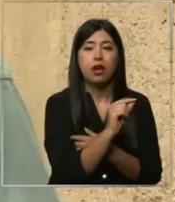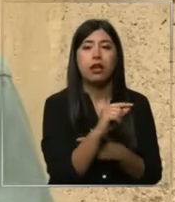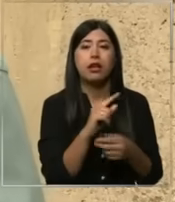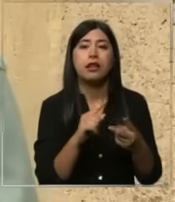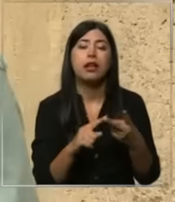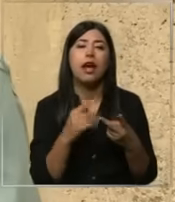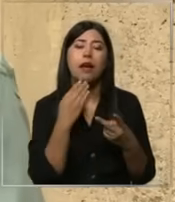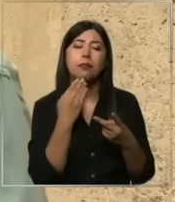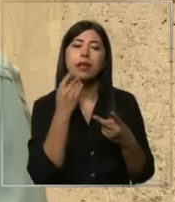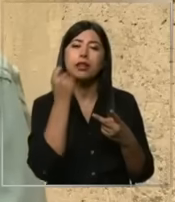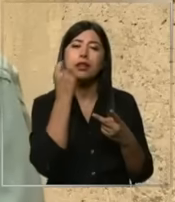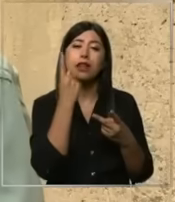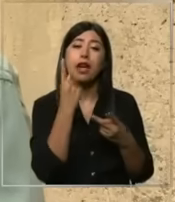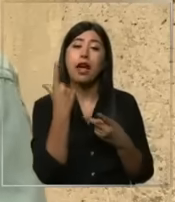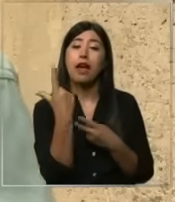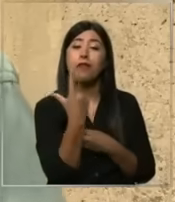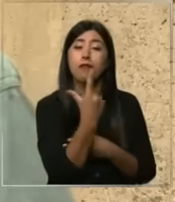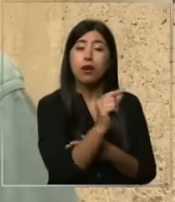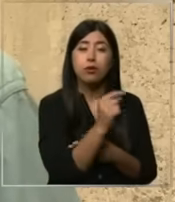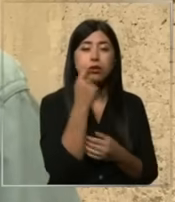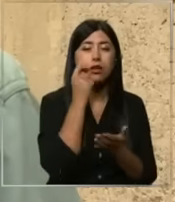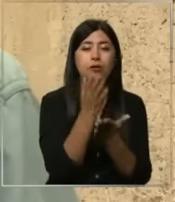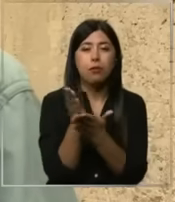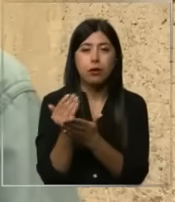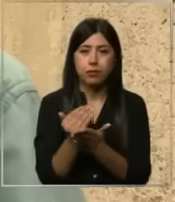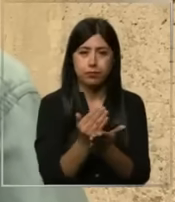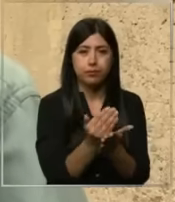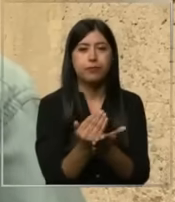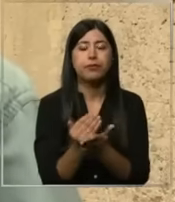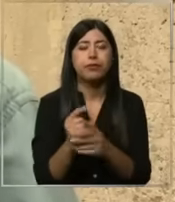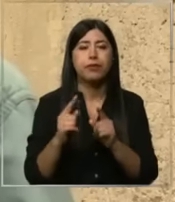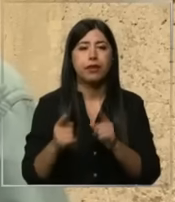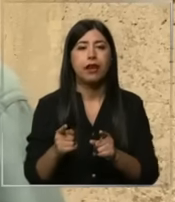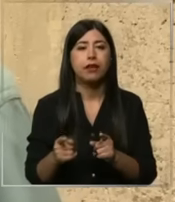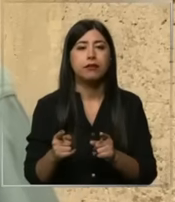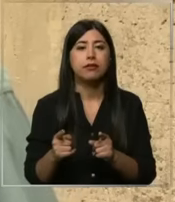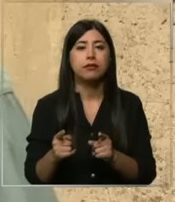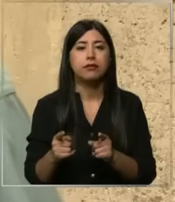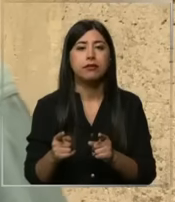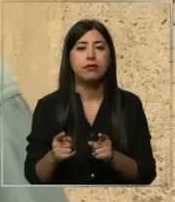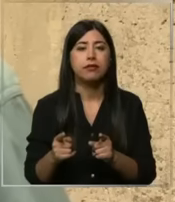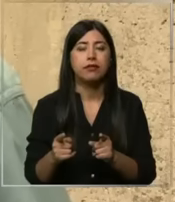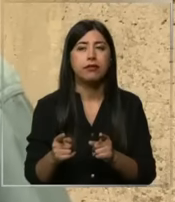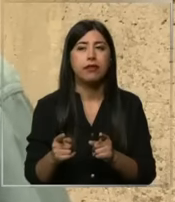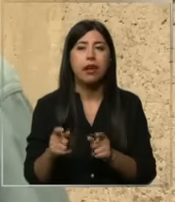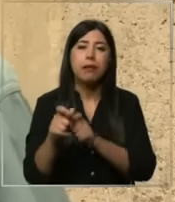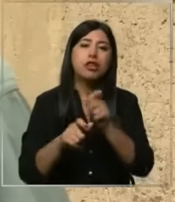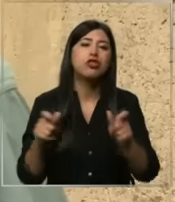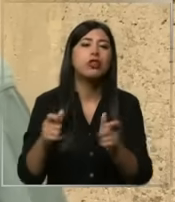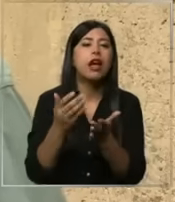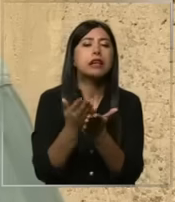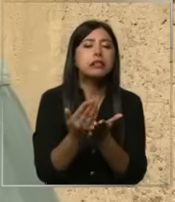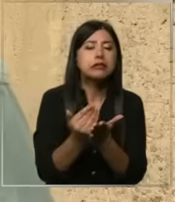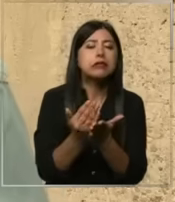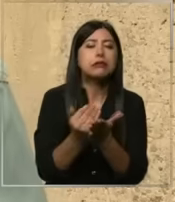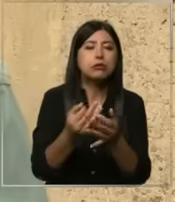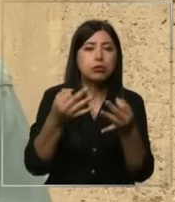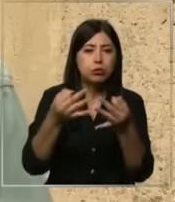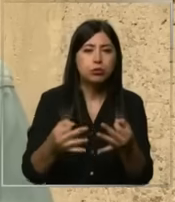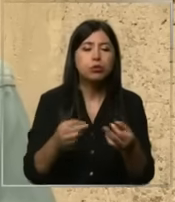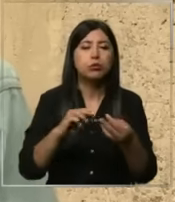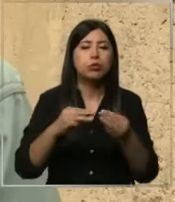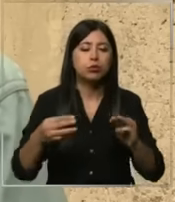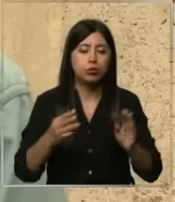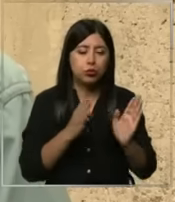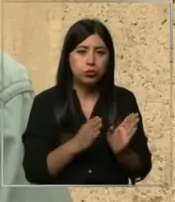pero comprender que la evacuación es una operación y por lo tanto debe haber un despliegue táctico, operativo, que implica